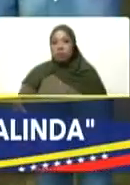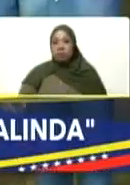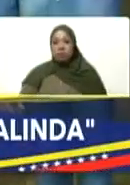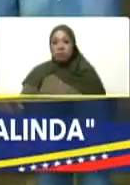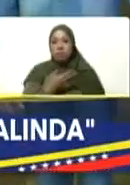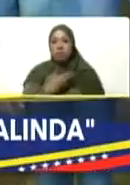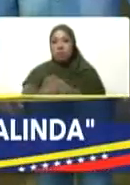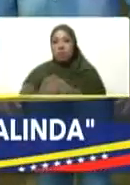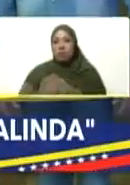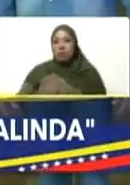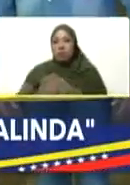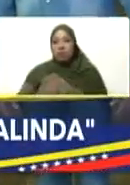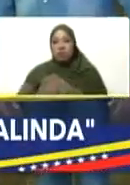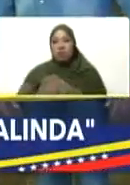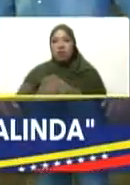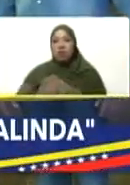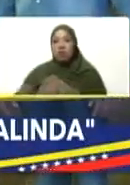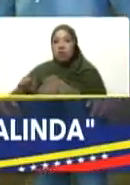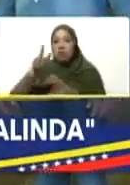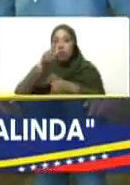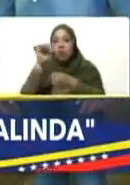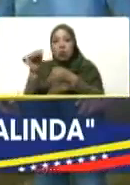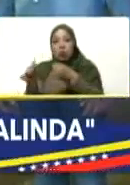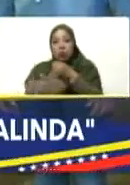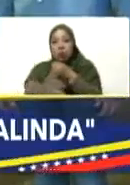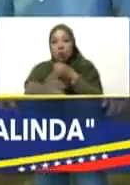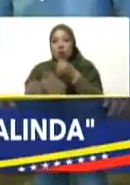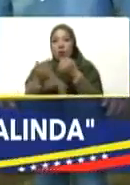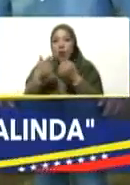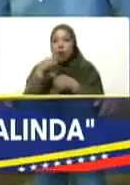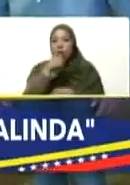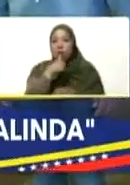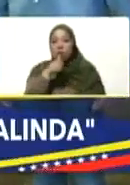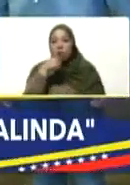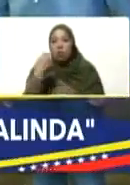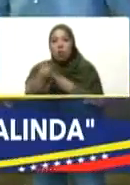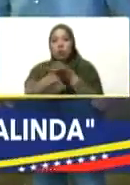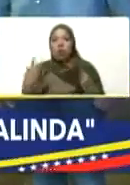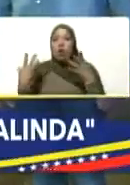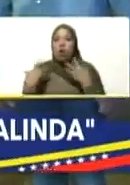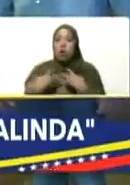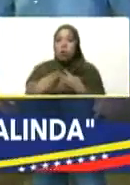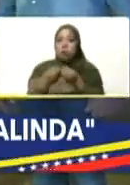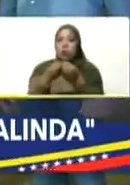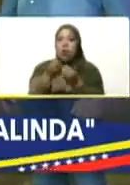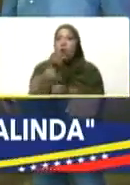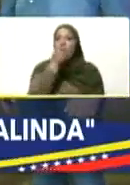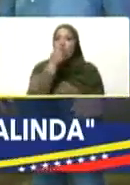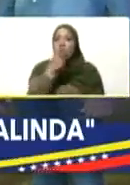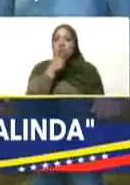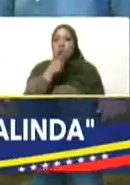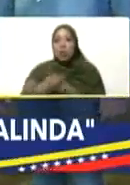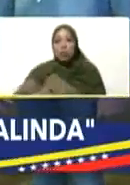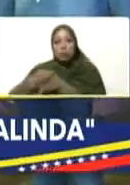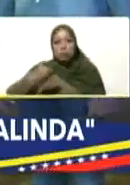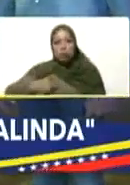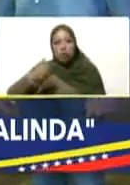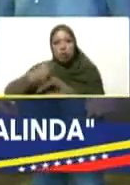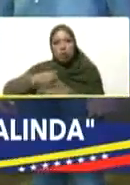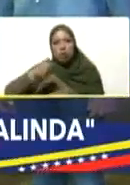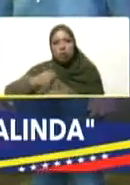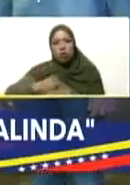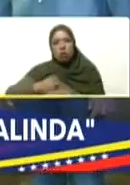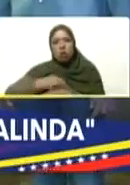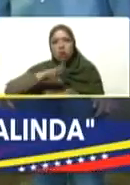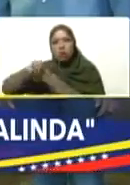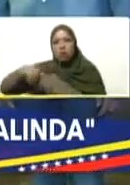se encuentra nuestro viceministro de Agricultura, José Aguilera, quien nos ha venido acompañando esta bonita e importante jornada, y bueno, ha estado